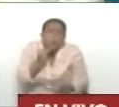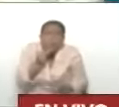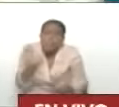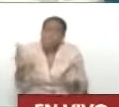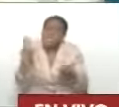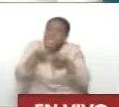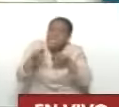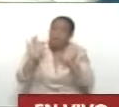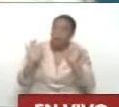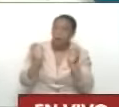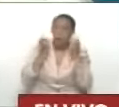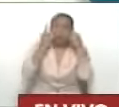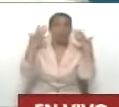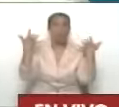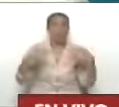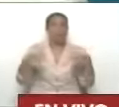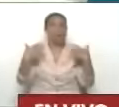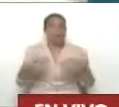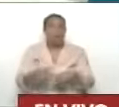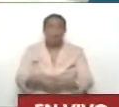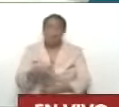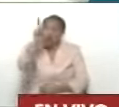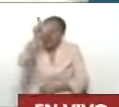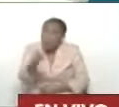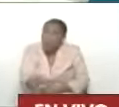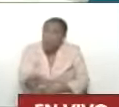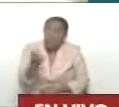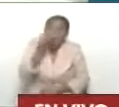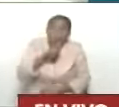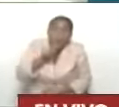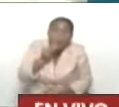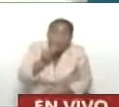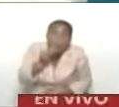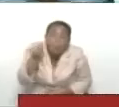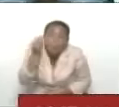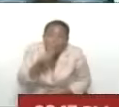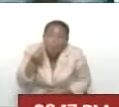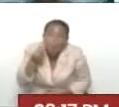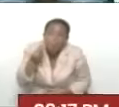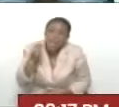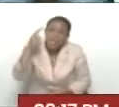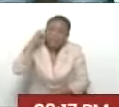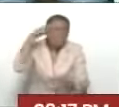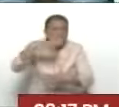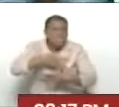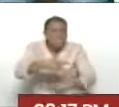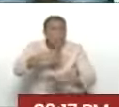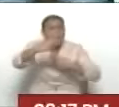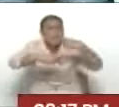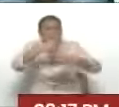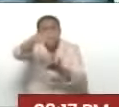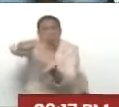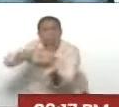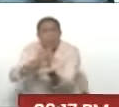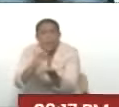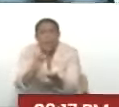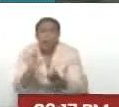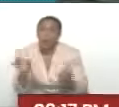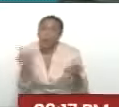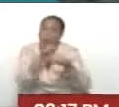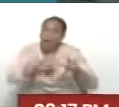que no podíamos imaginarnos, a una mujer y joven interesada por la producción agrícola, o sea, que es un